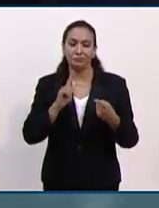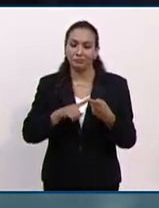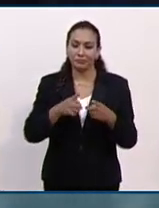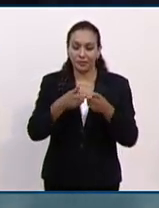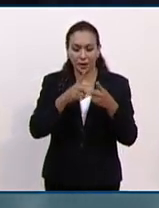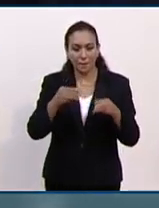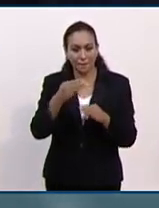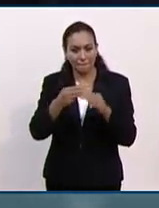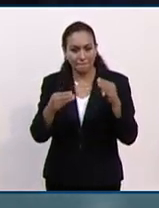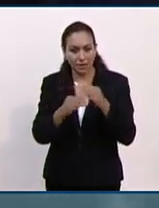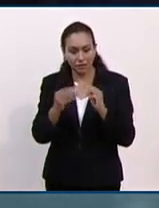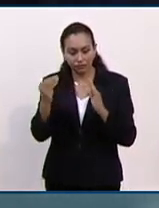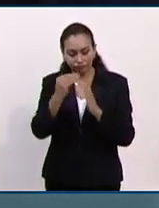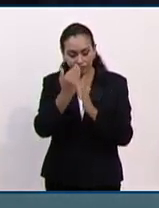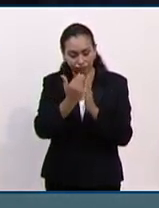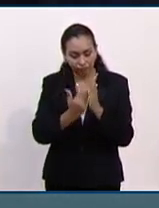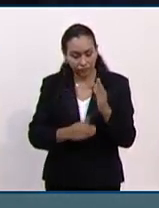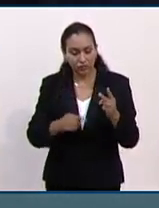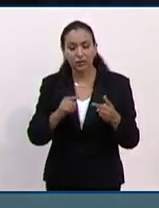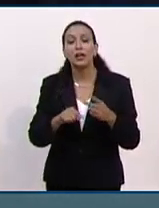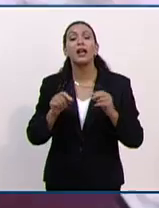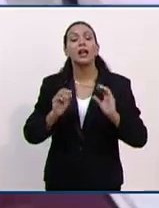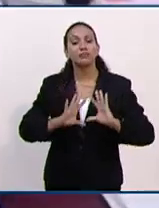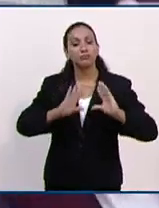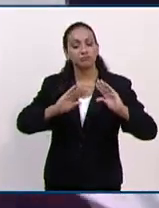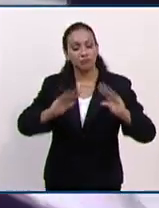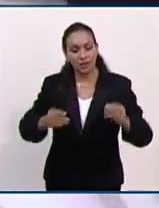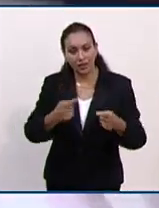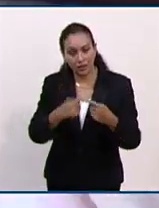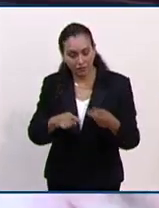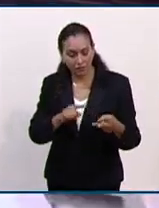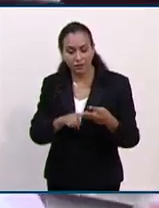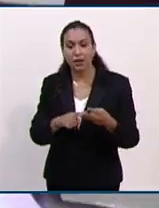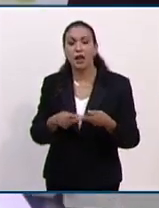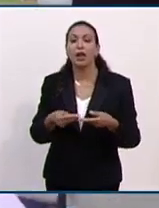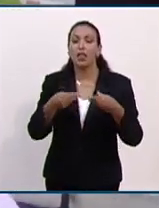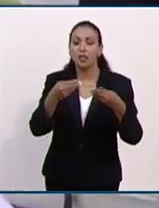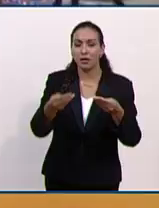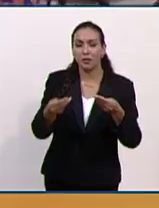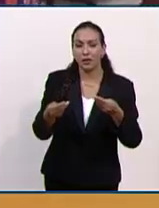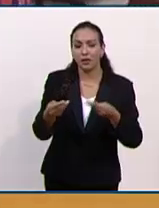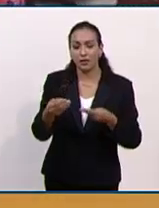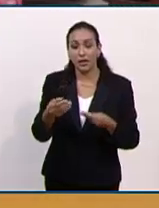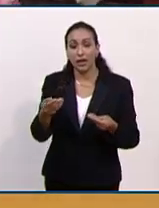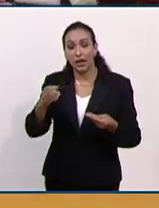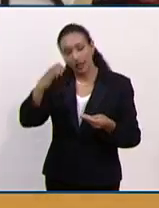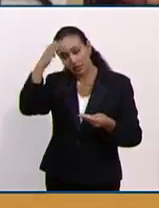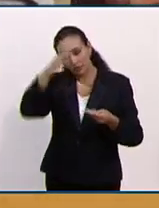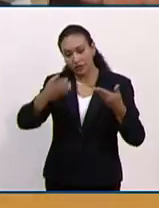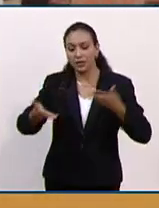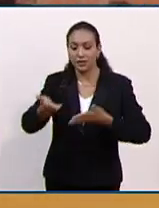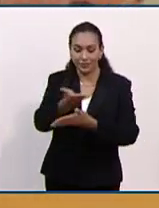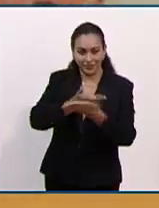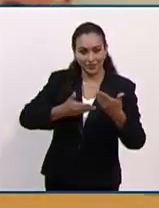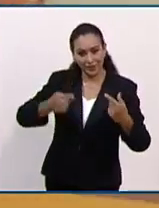de materiales de formación y recursos educativos y la facilitación del intercambio de buenas prácticas